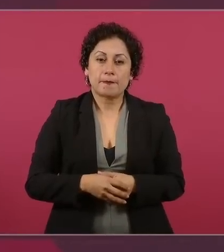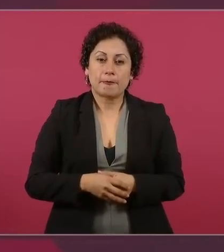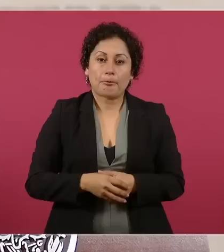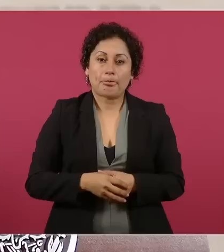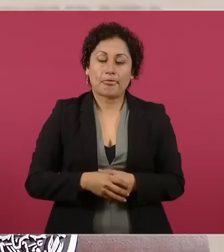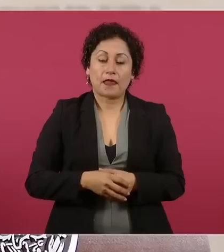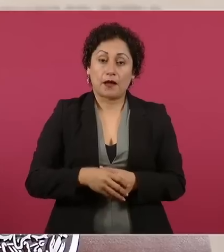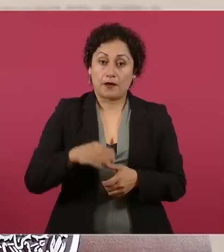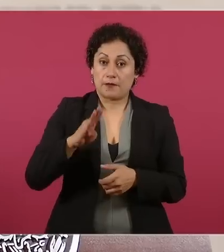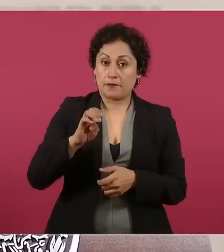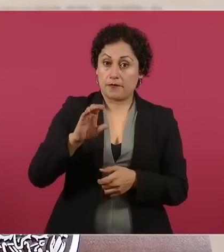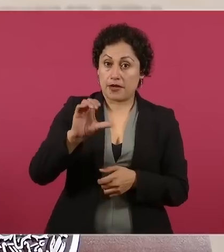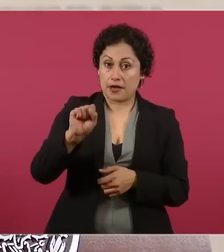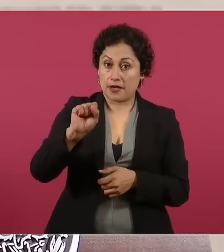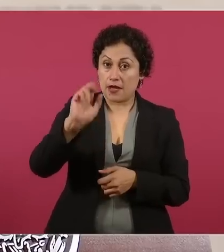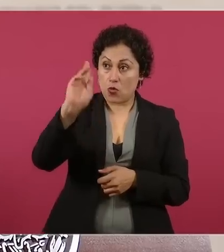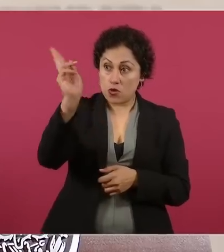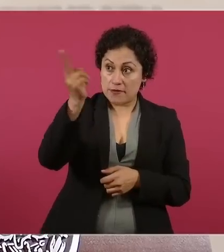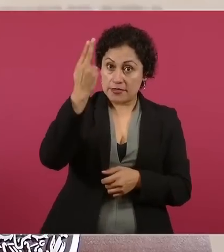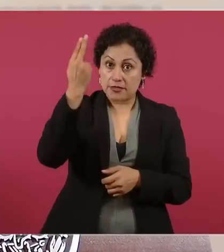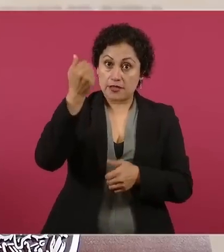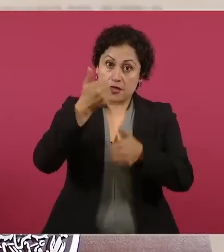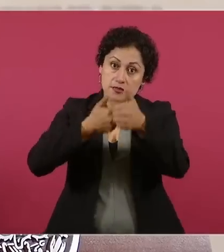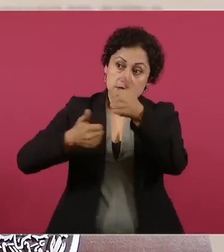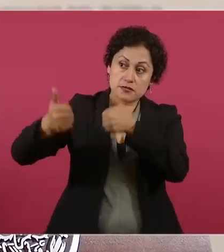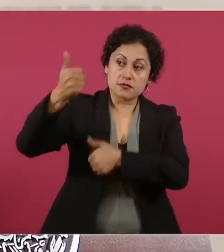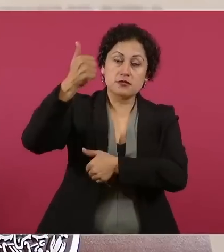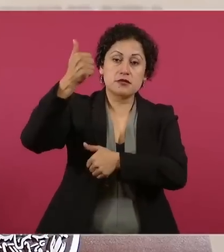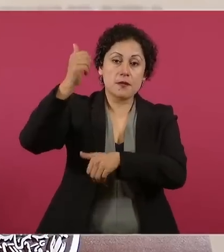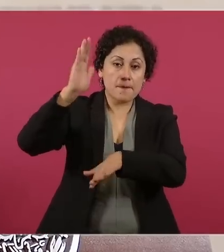superior y de posgrado ya son,